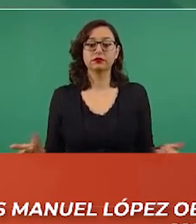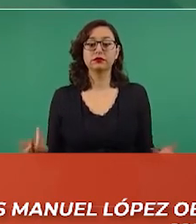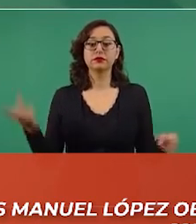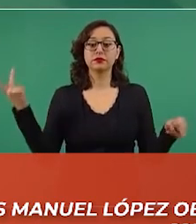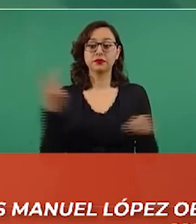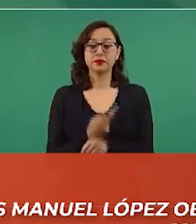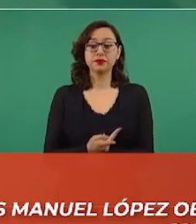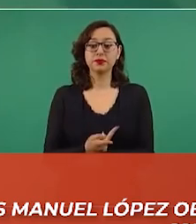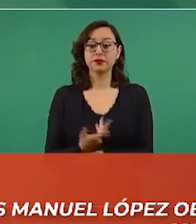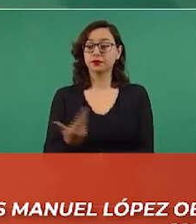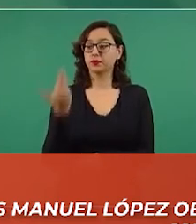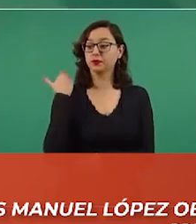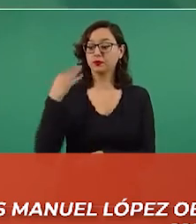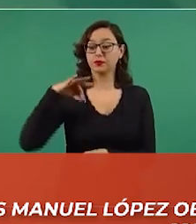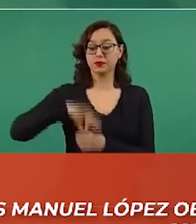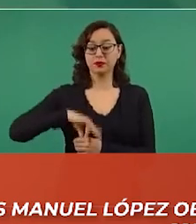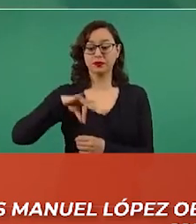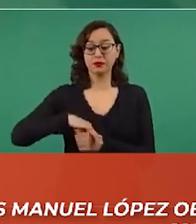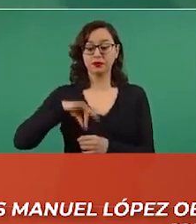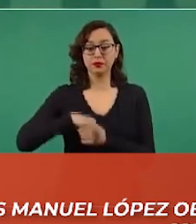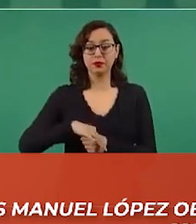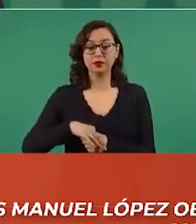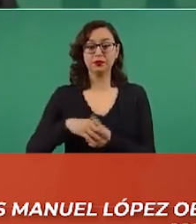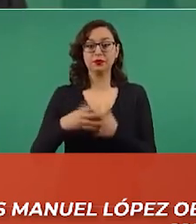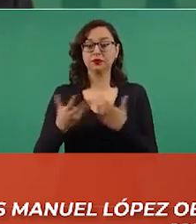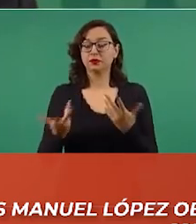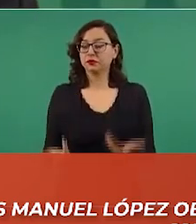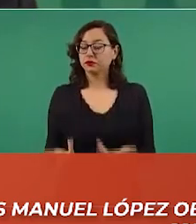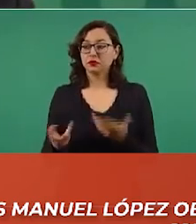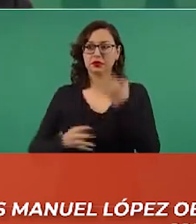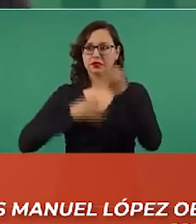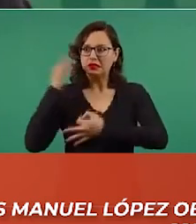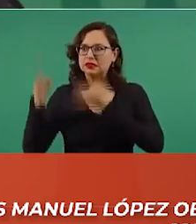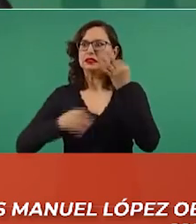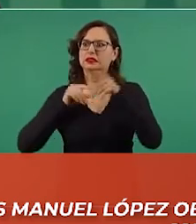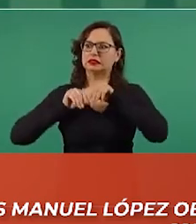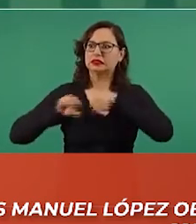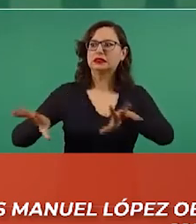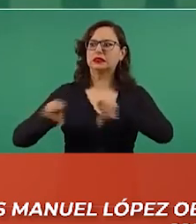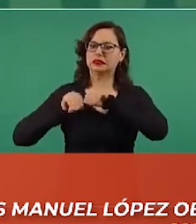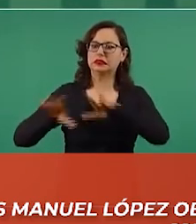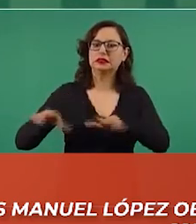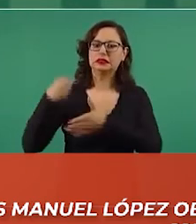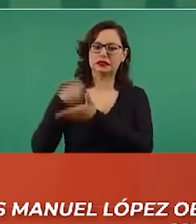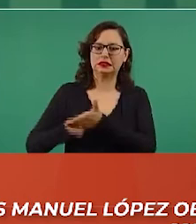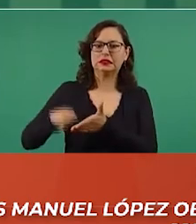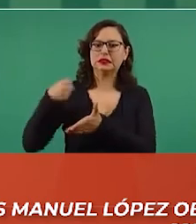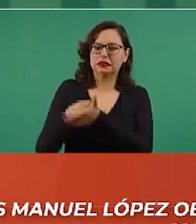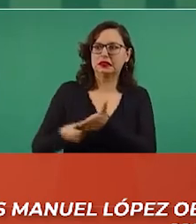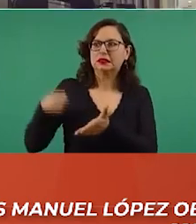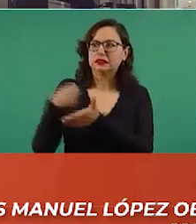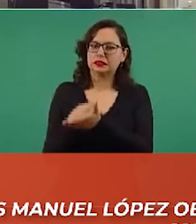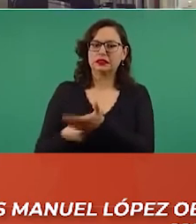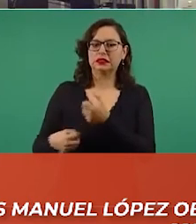No pudieron. No le funcionó la tacita. ¿Por qué no pones la tacita?